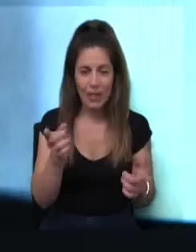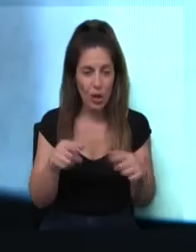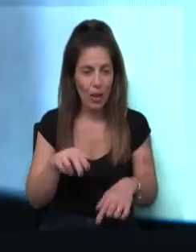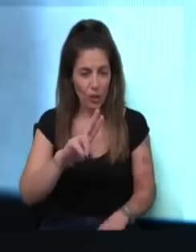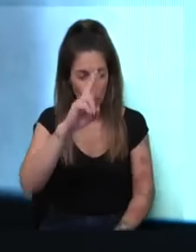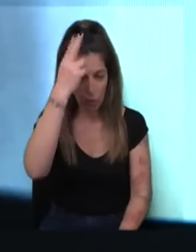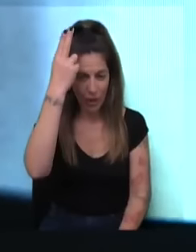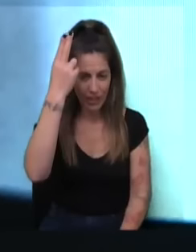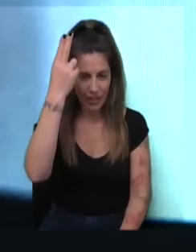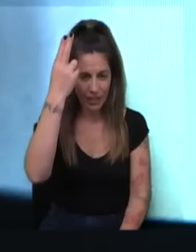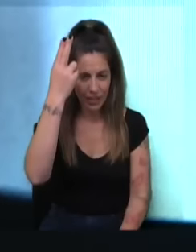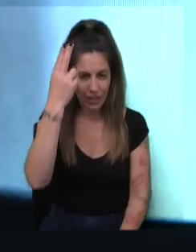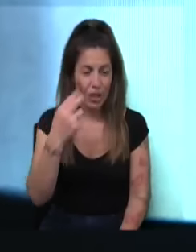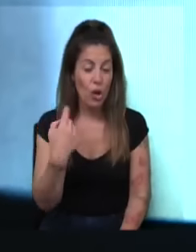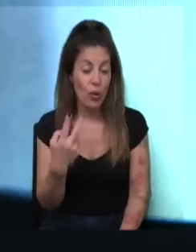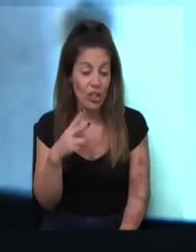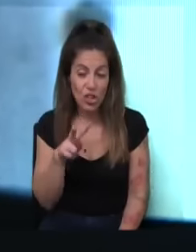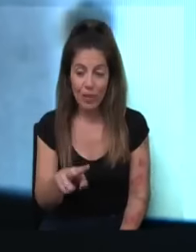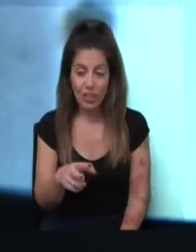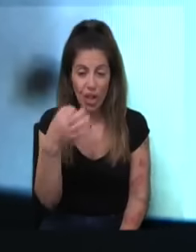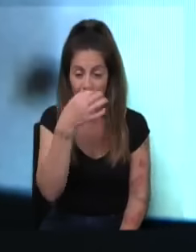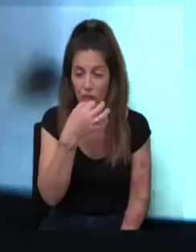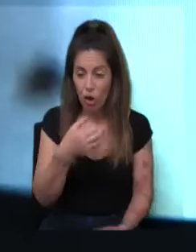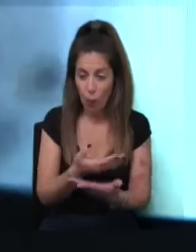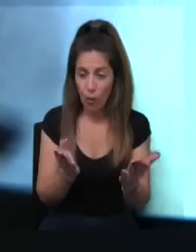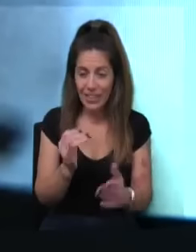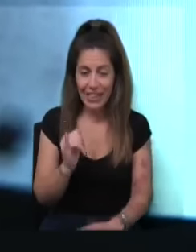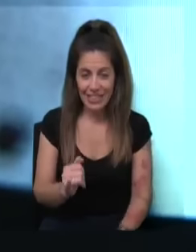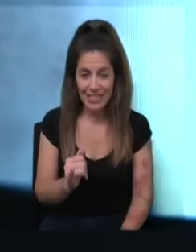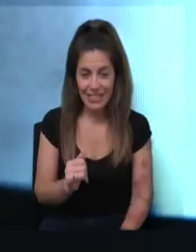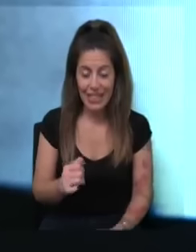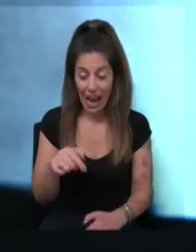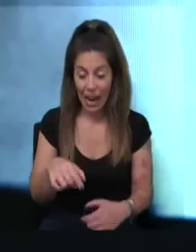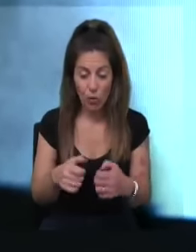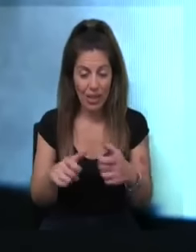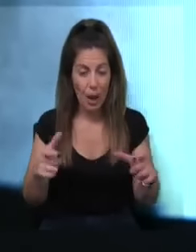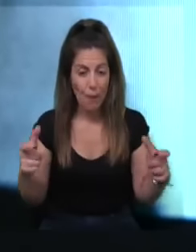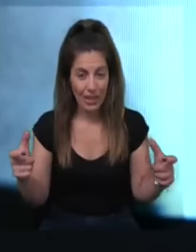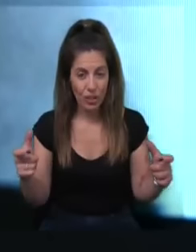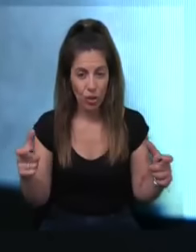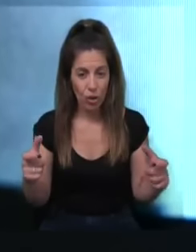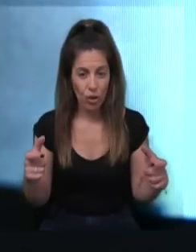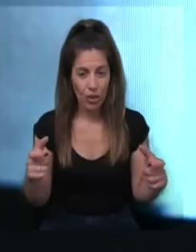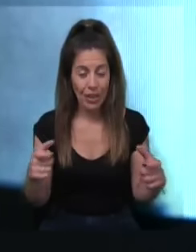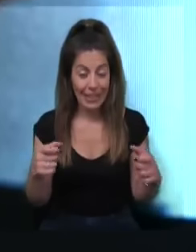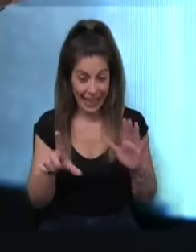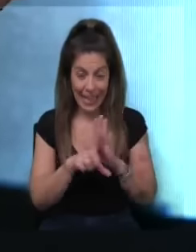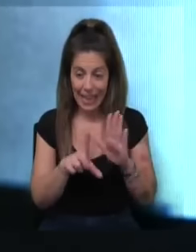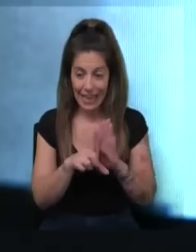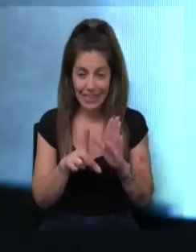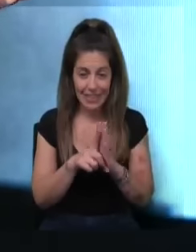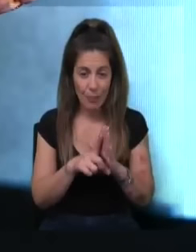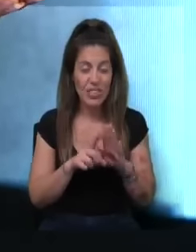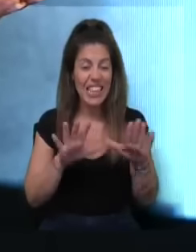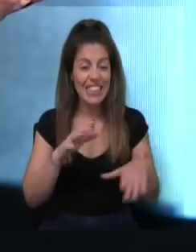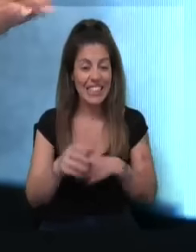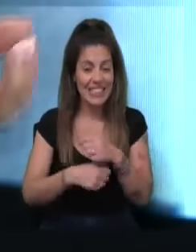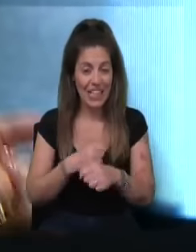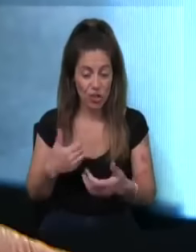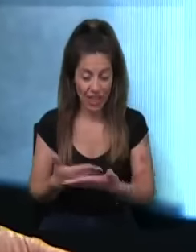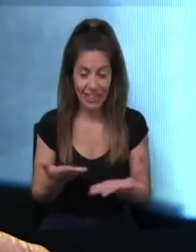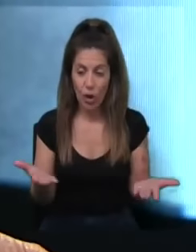Uruguay nuestro observatorio de drogas muestra que sí hay un incremento un desde que legalizamos 10 años